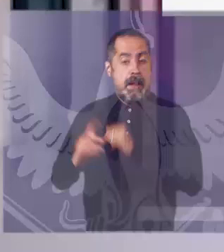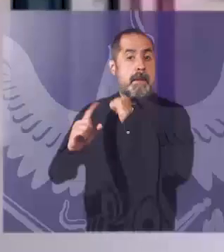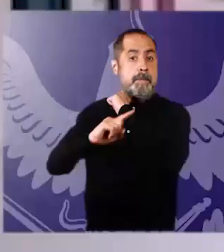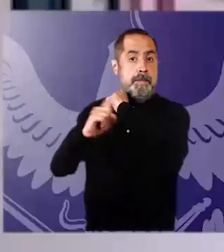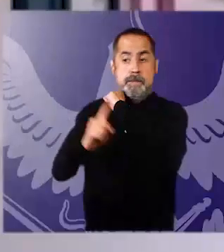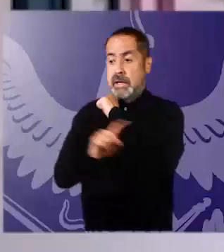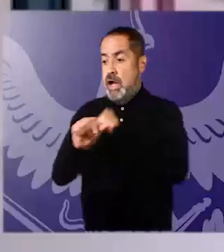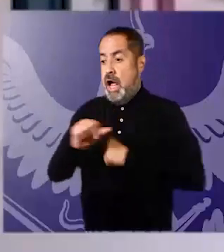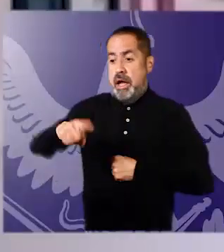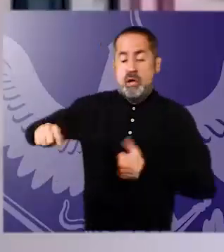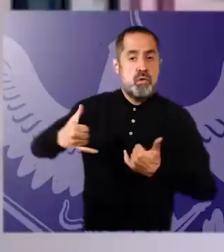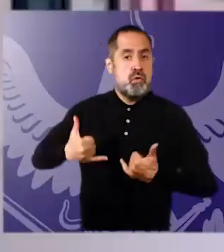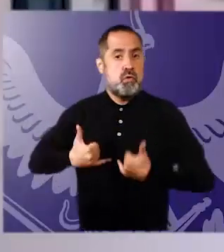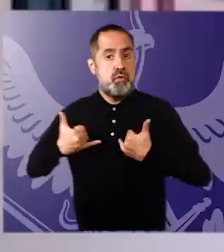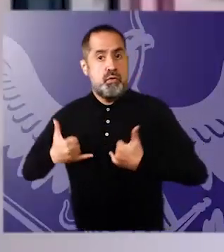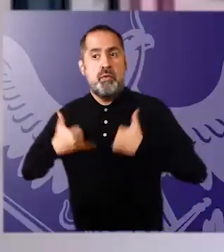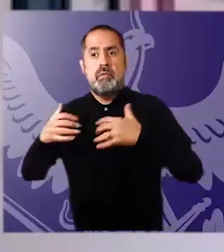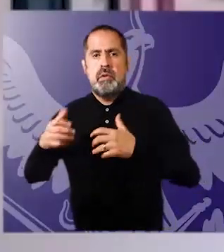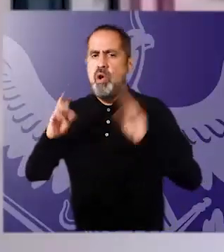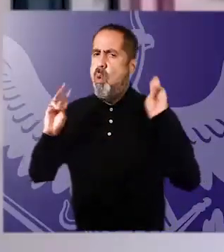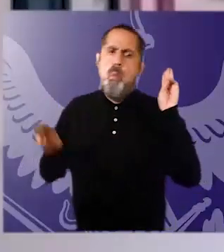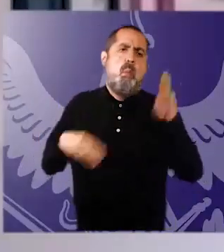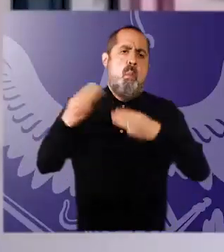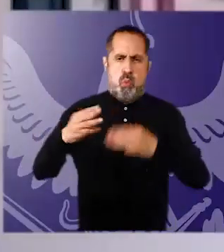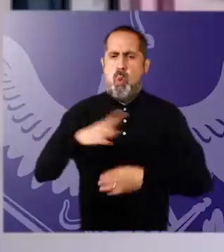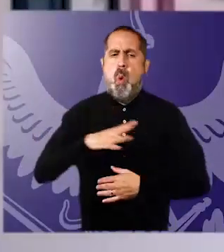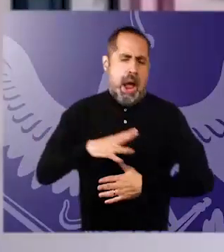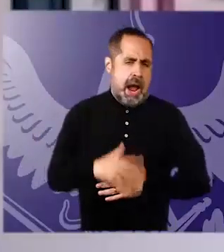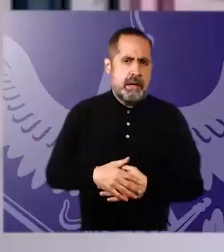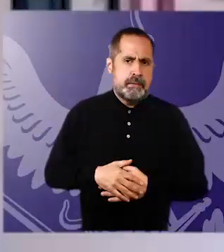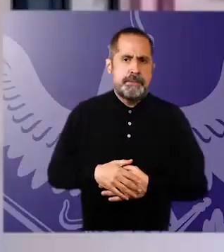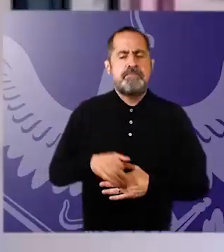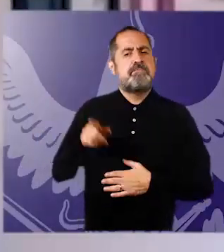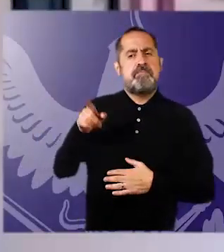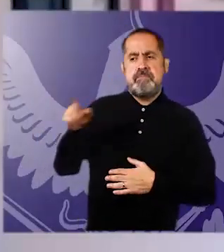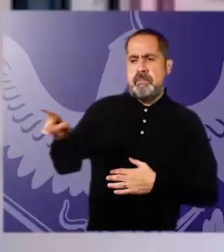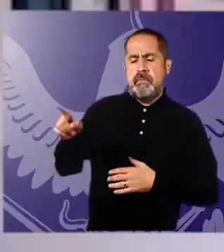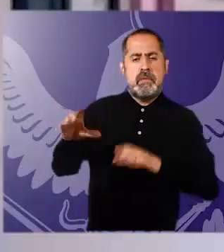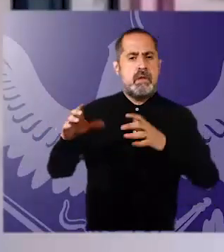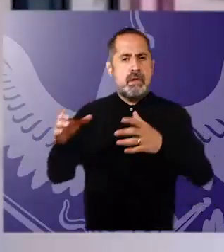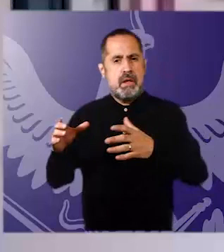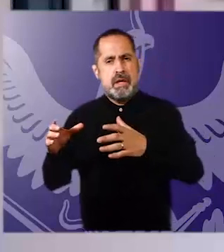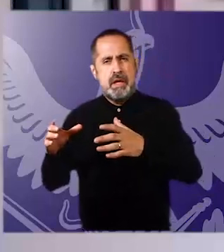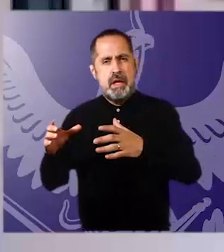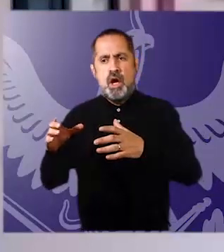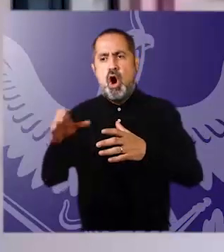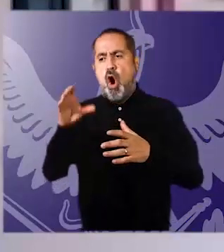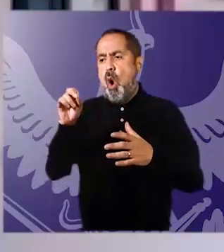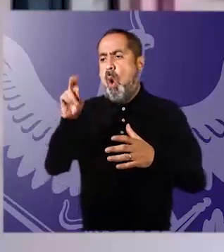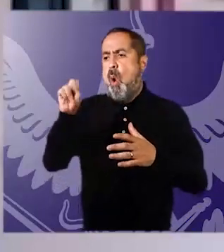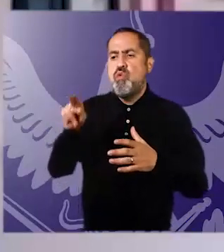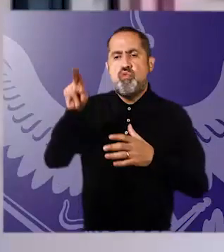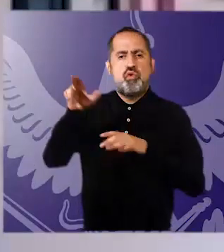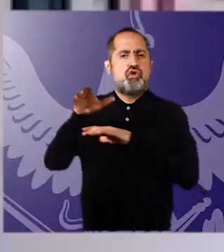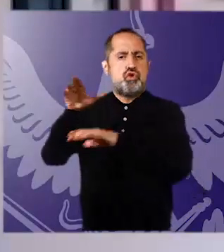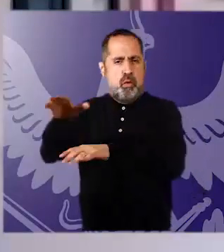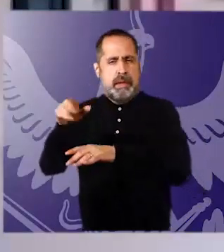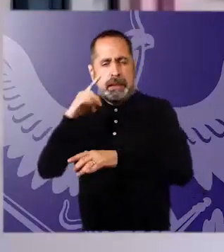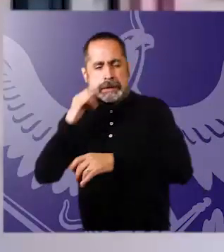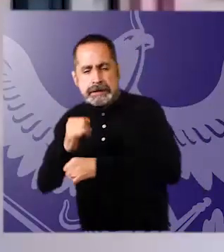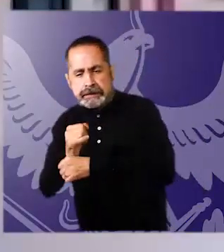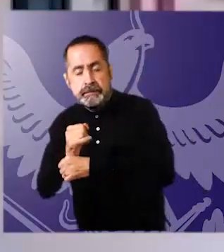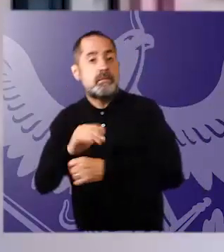El embarazo en adolescentes ocurre en todo el mundo. Según datos del Fondo de Población de las